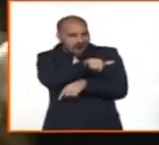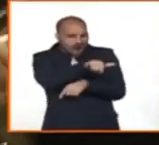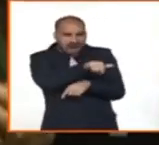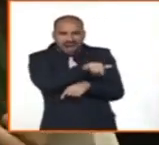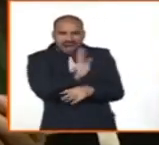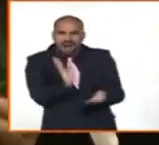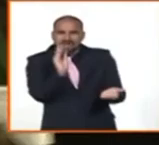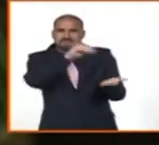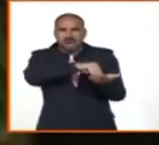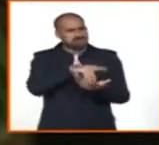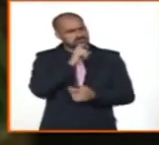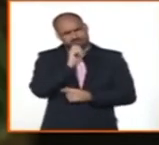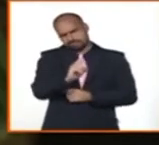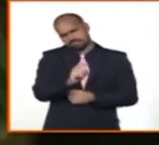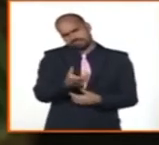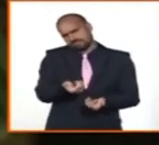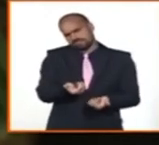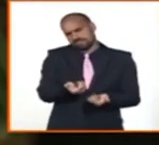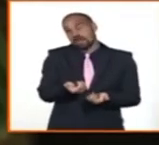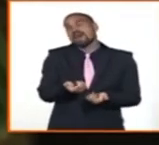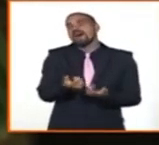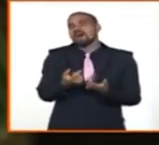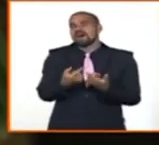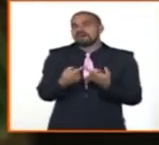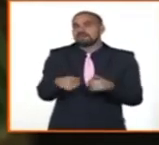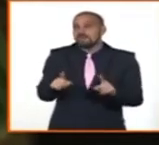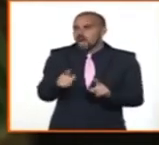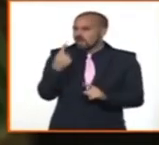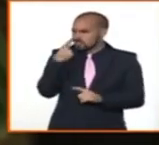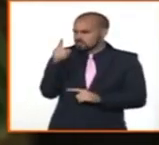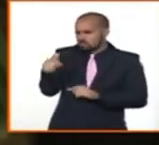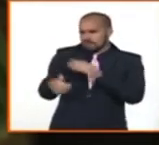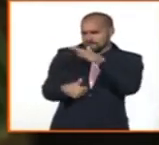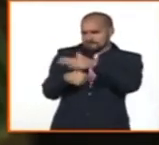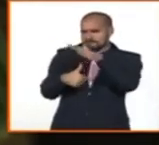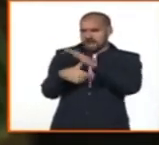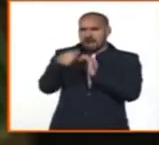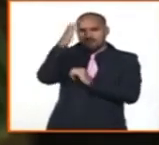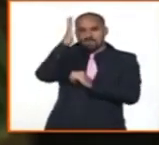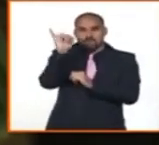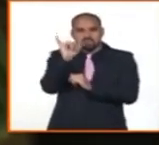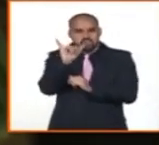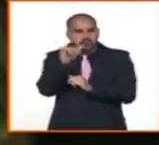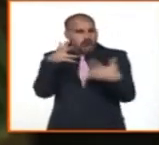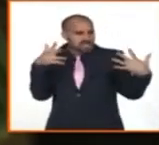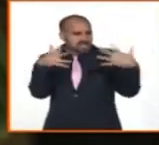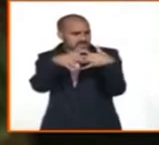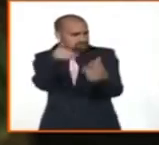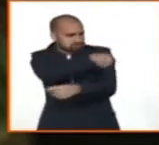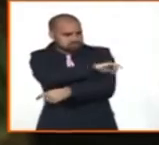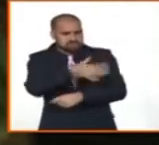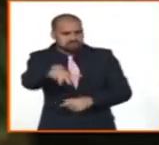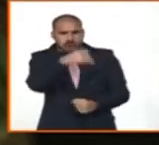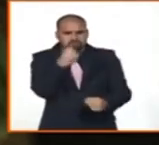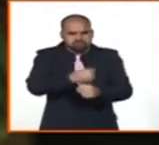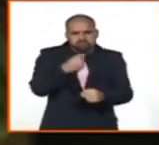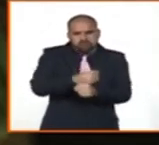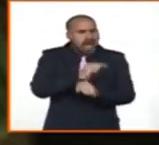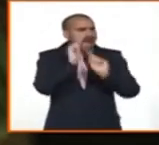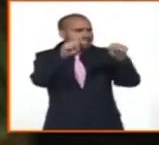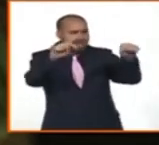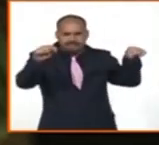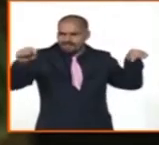era tan dura porque tienen un presidente que está en la calle con ellos, donde les duele, está ellos